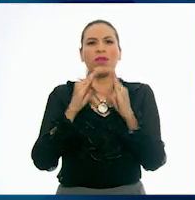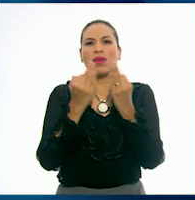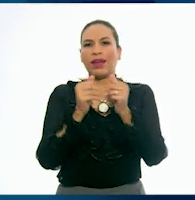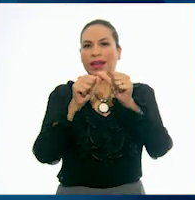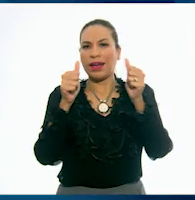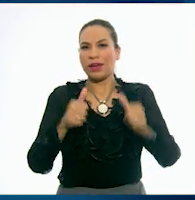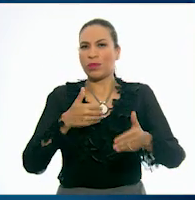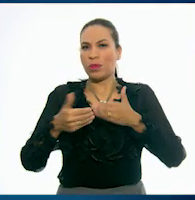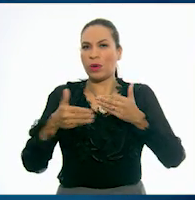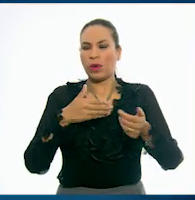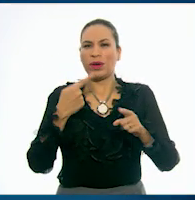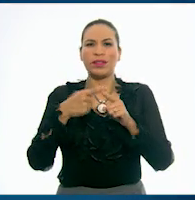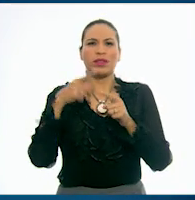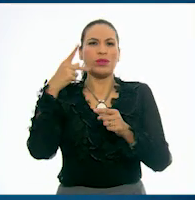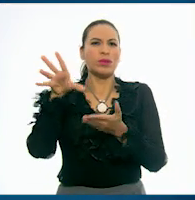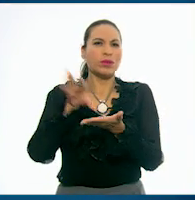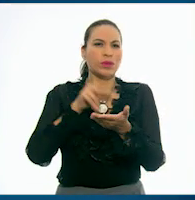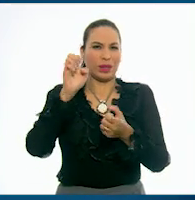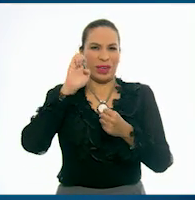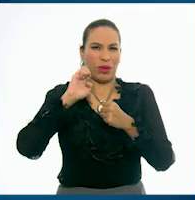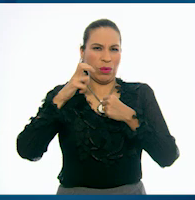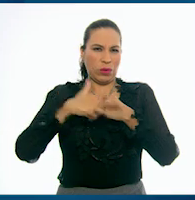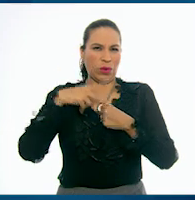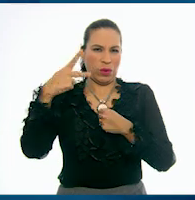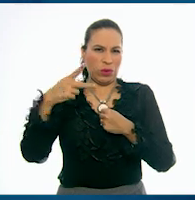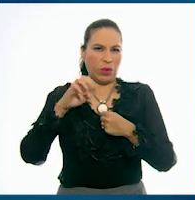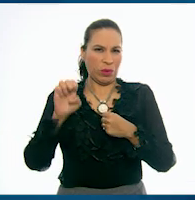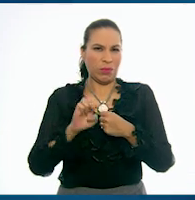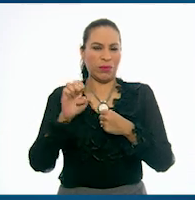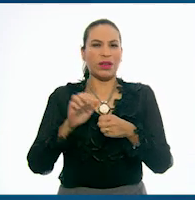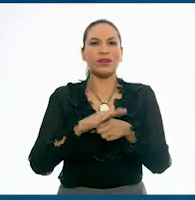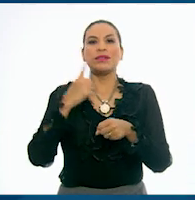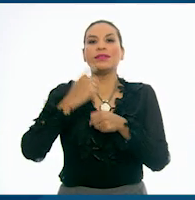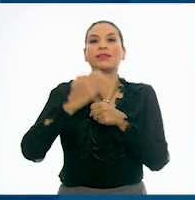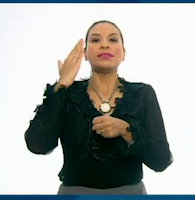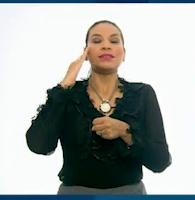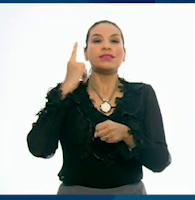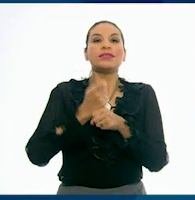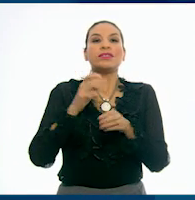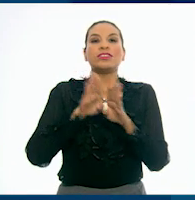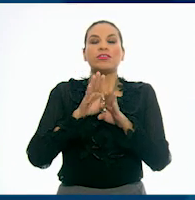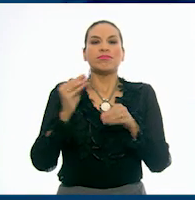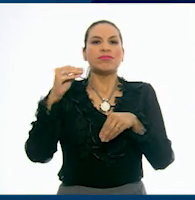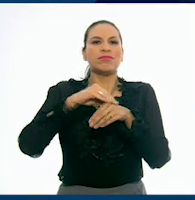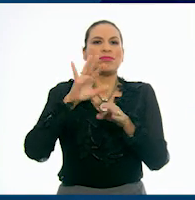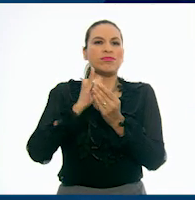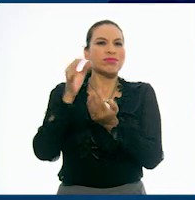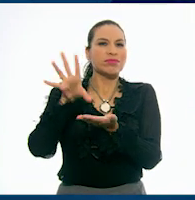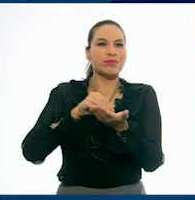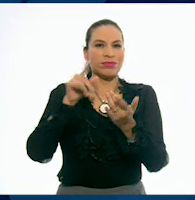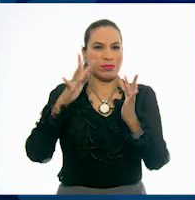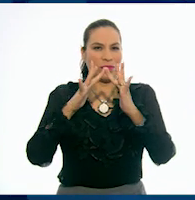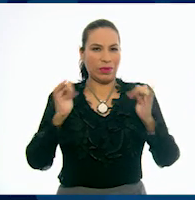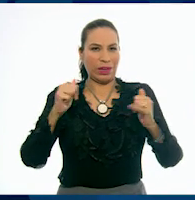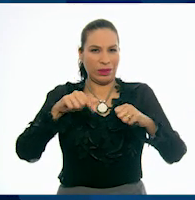arte, moda y estilo europeos. Principalmente, se dio un afrancesamiento del país.